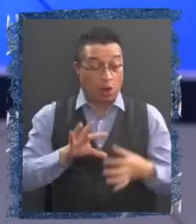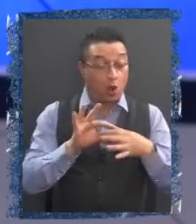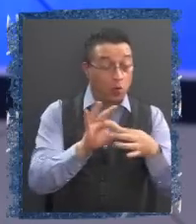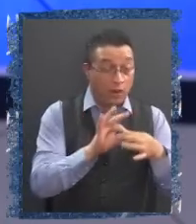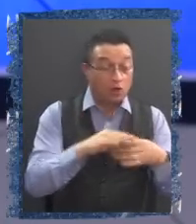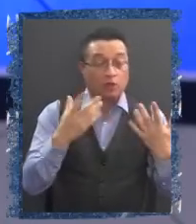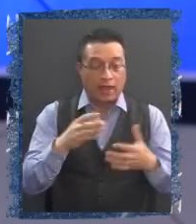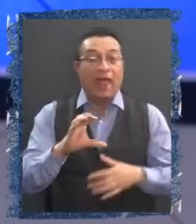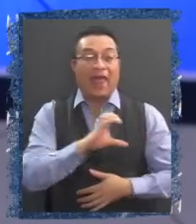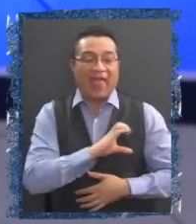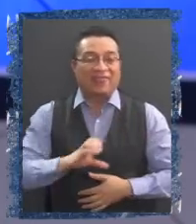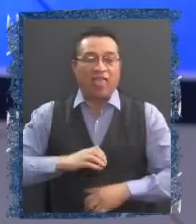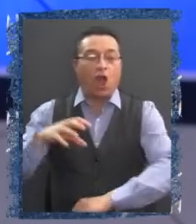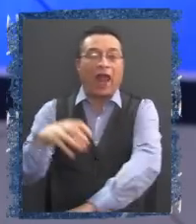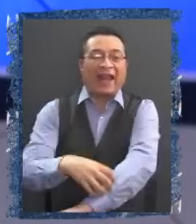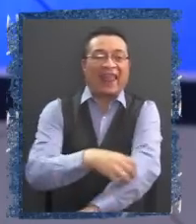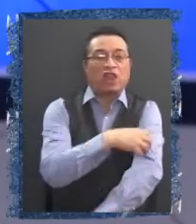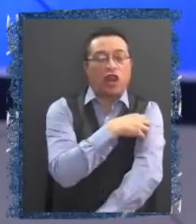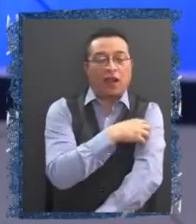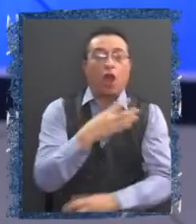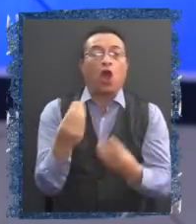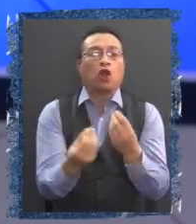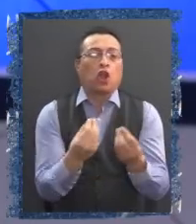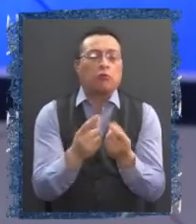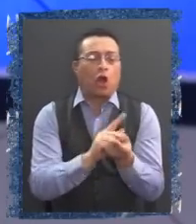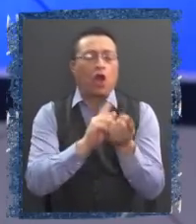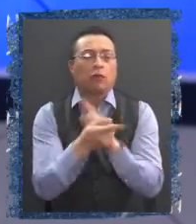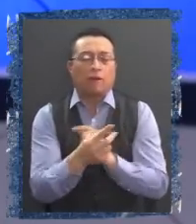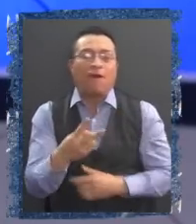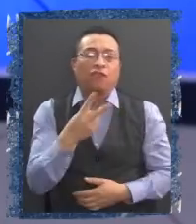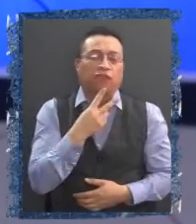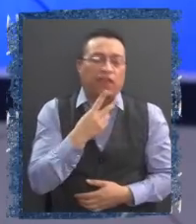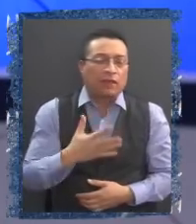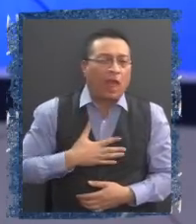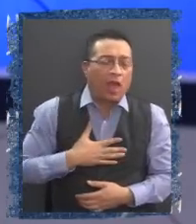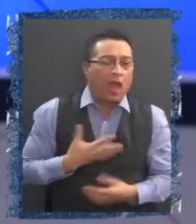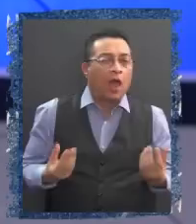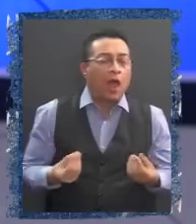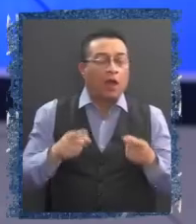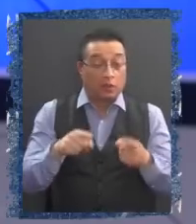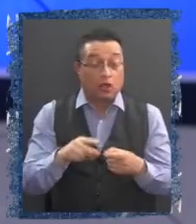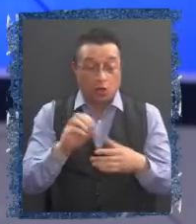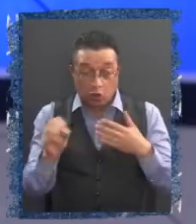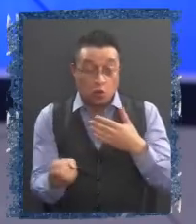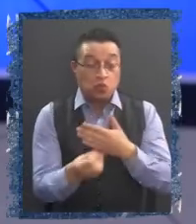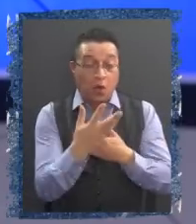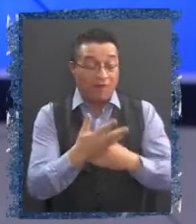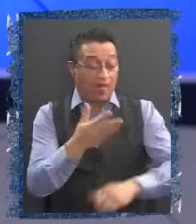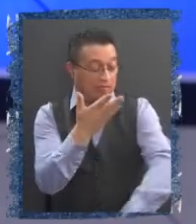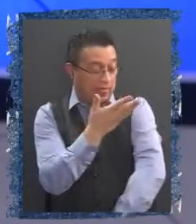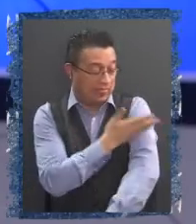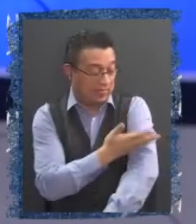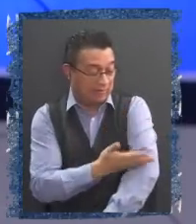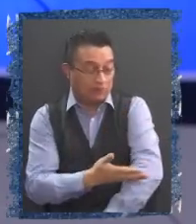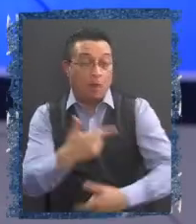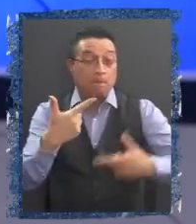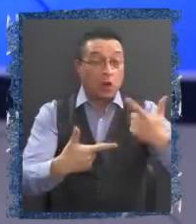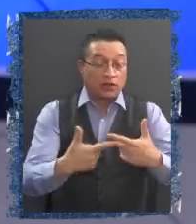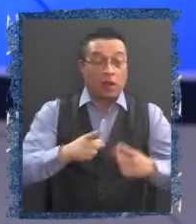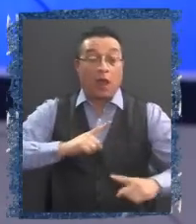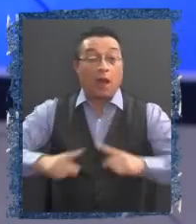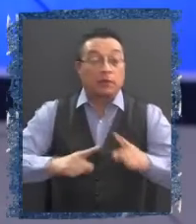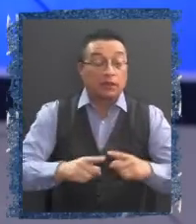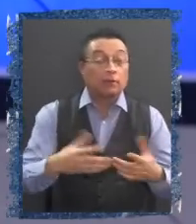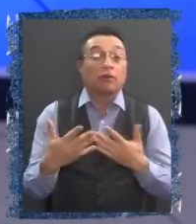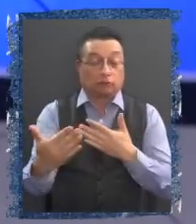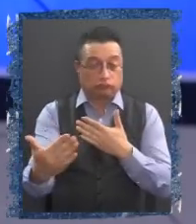Estado regional. ¿Cómo va a cambiar nuestras vidas esa nueva división política y administrativa que va